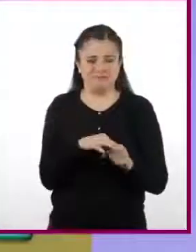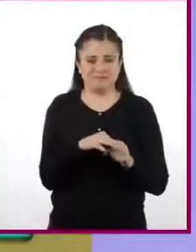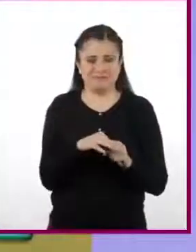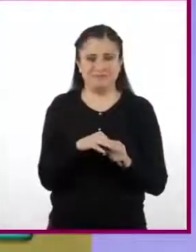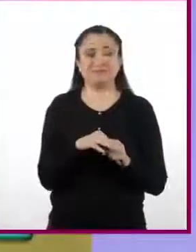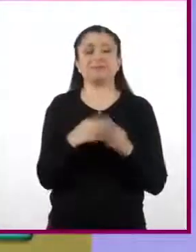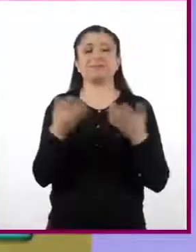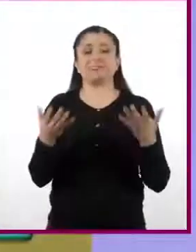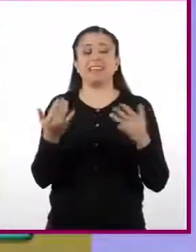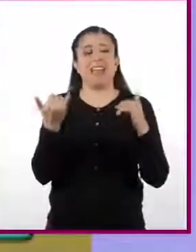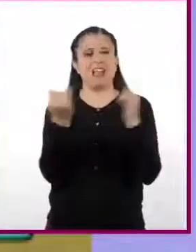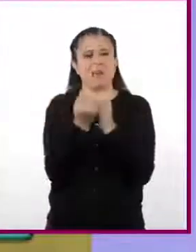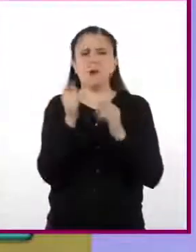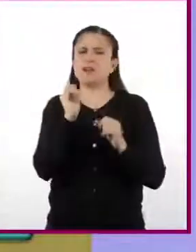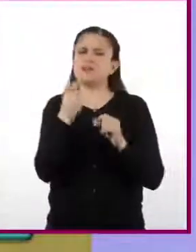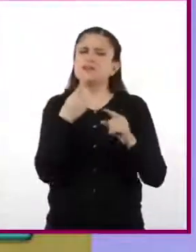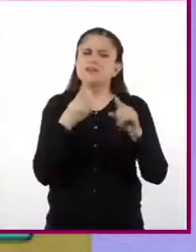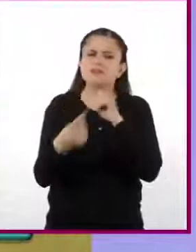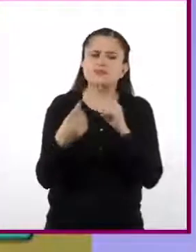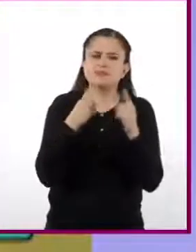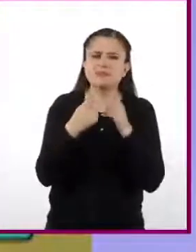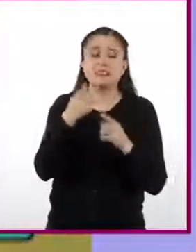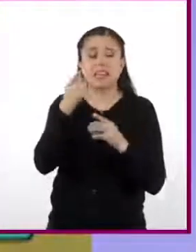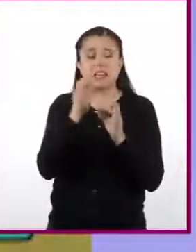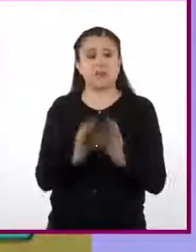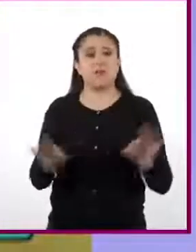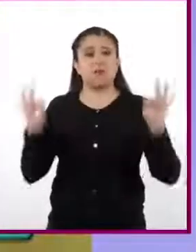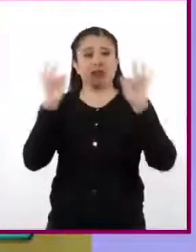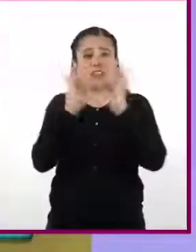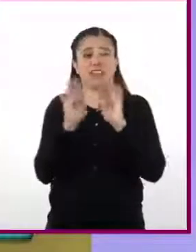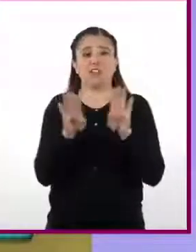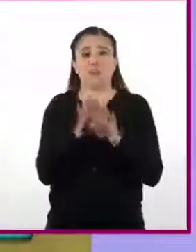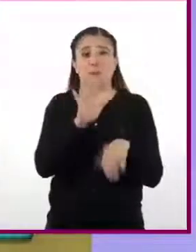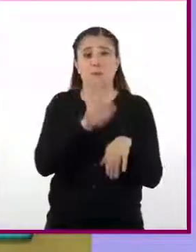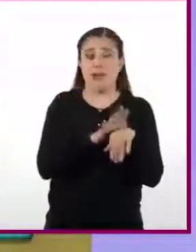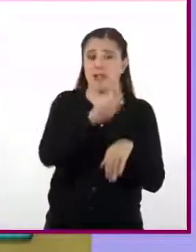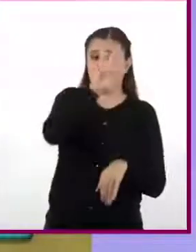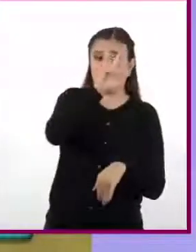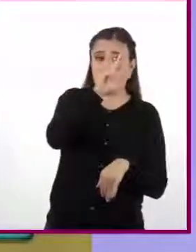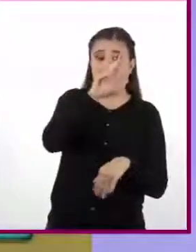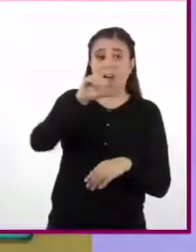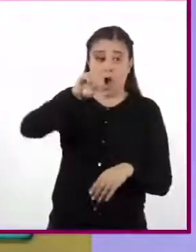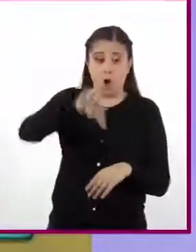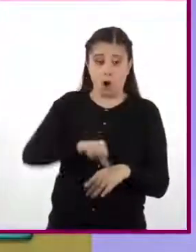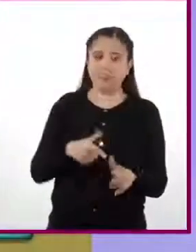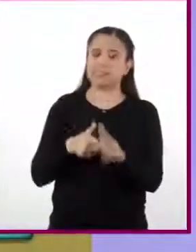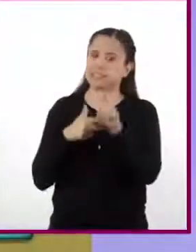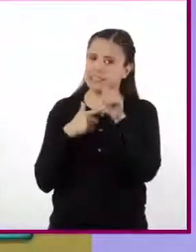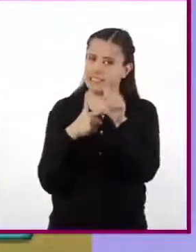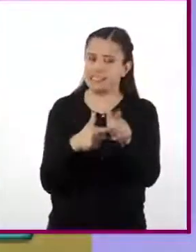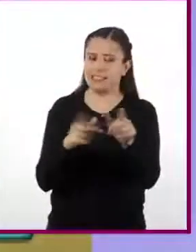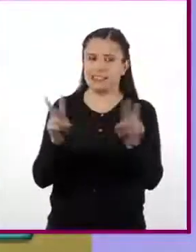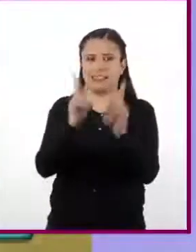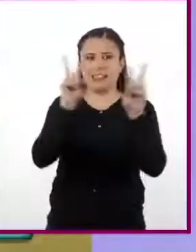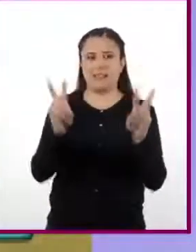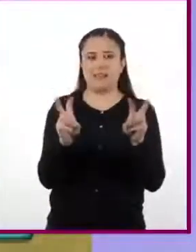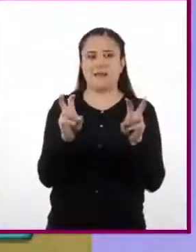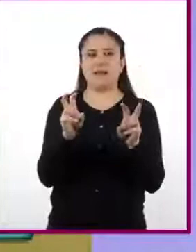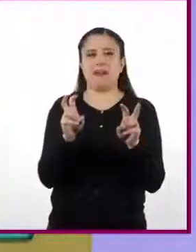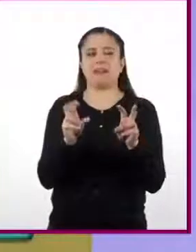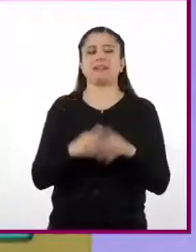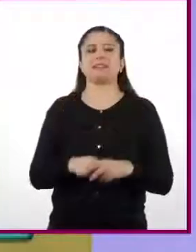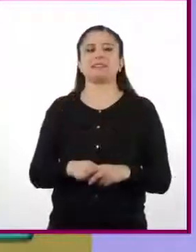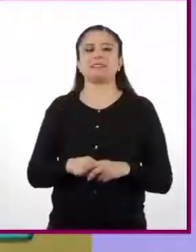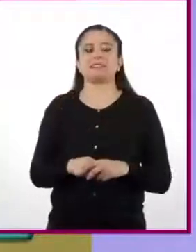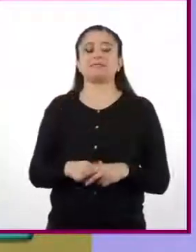También platicamos acerca de uno de sus principios, el de mayoría. Hoy seguiremos hablando de esta faceta de la